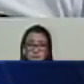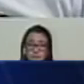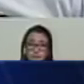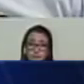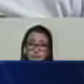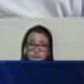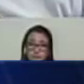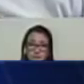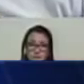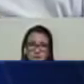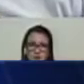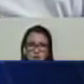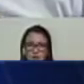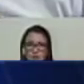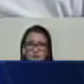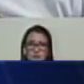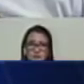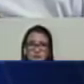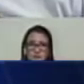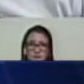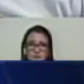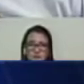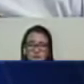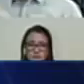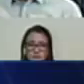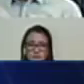dolarización y guárdatela.